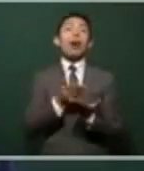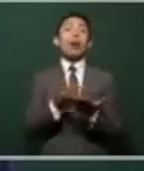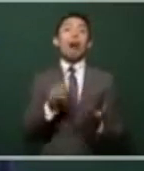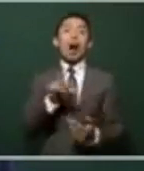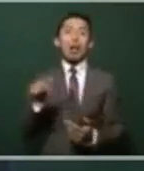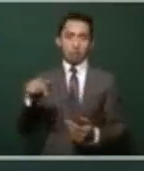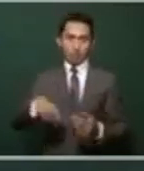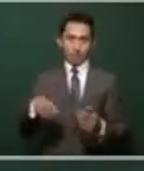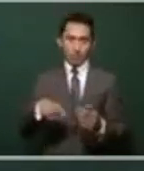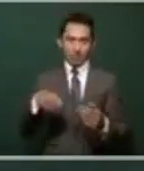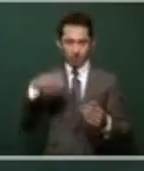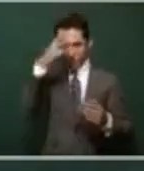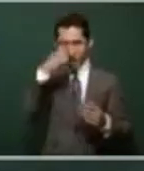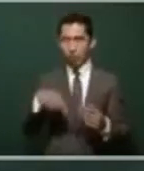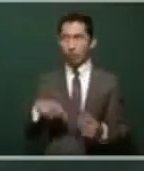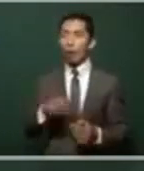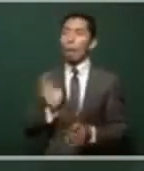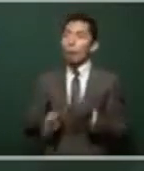por los gobiernos de México,